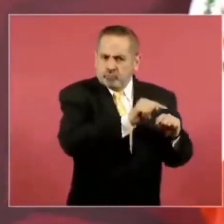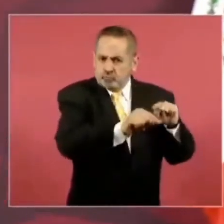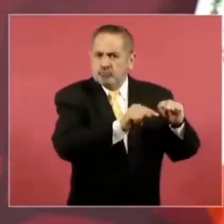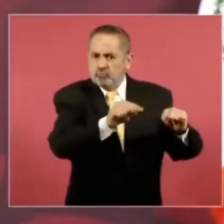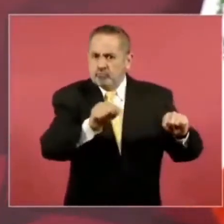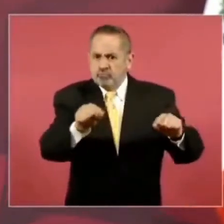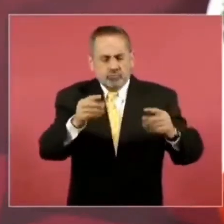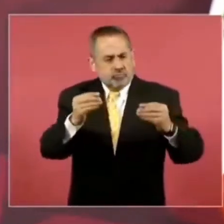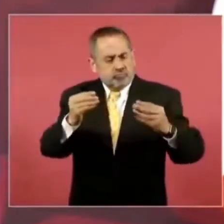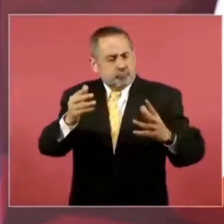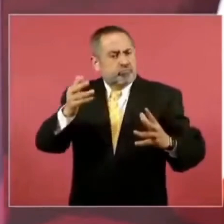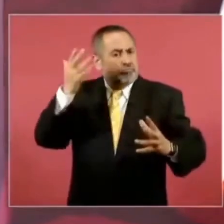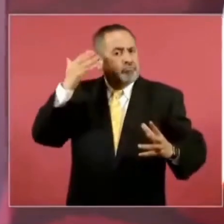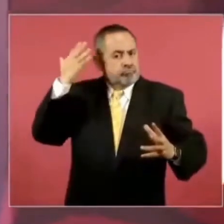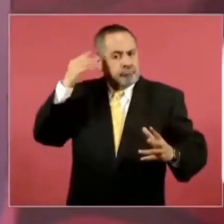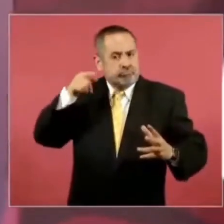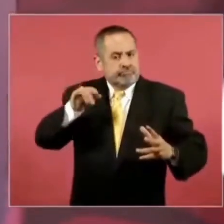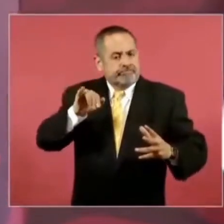infraestructura.